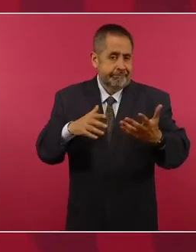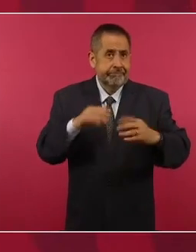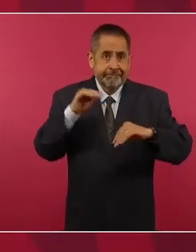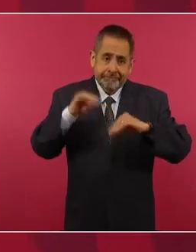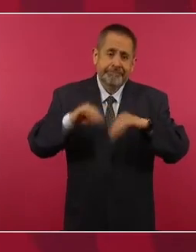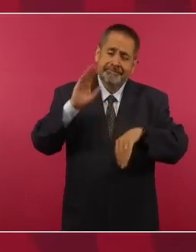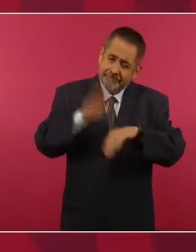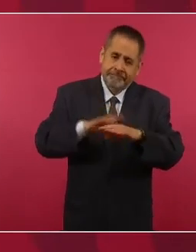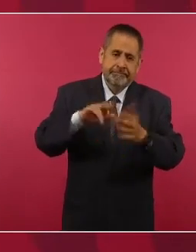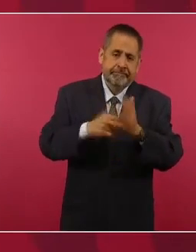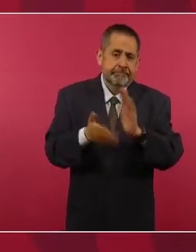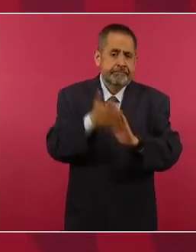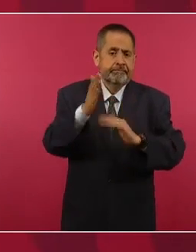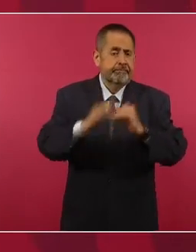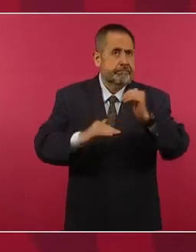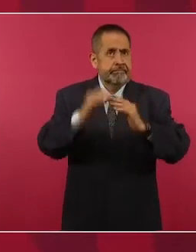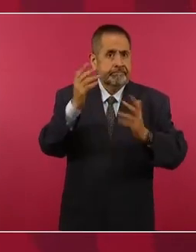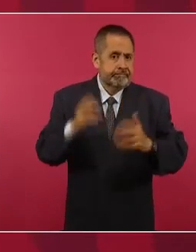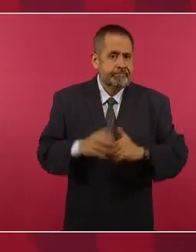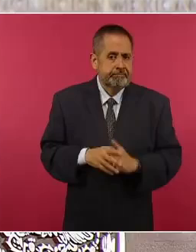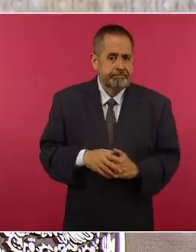Y ya estamos